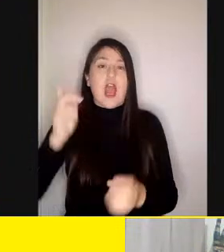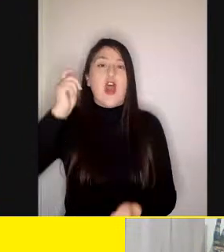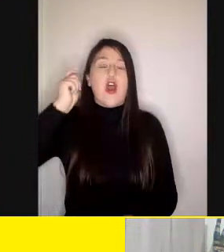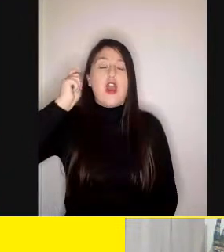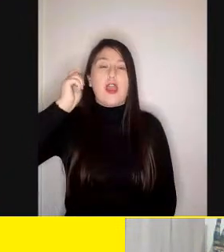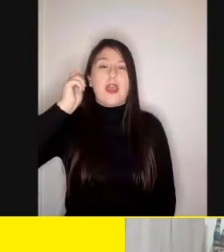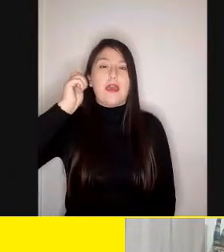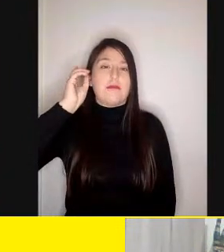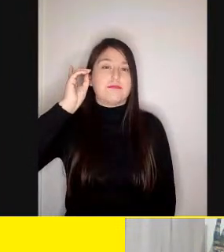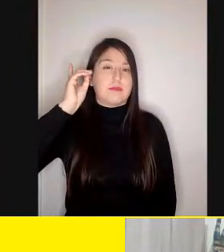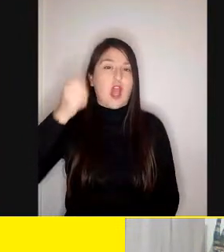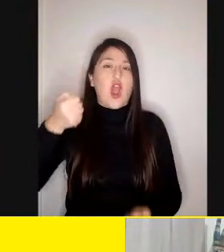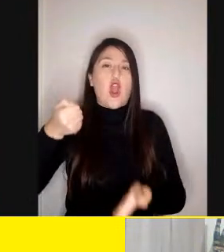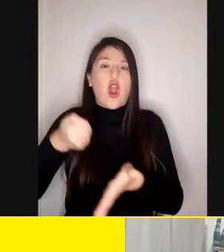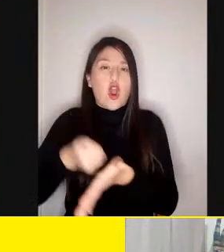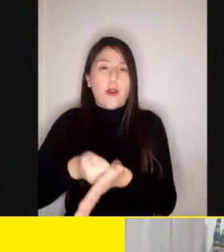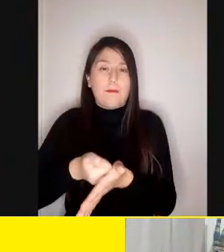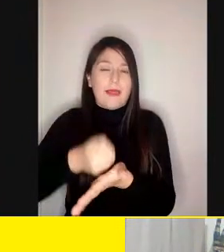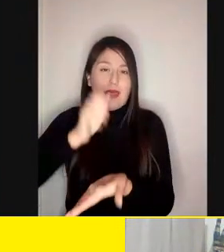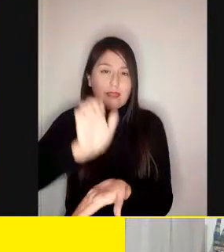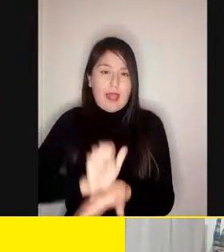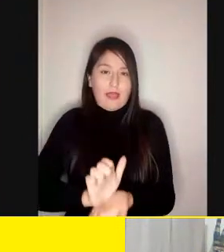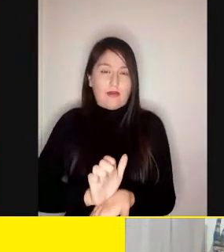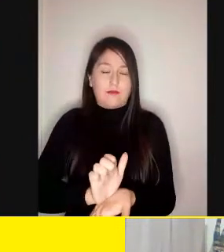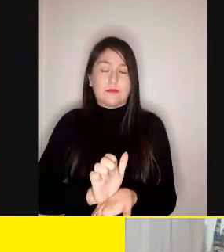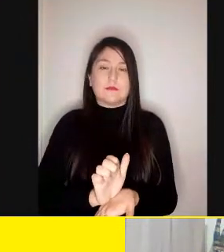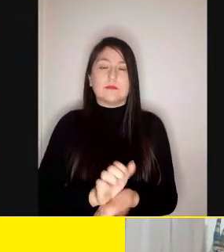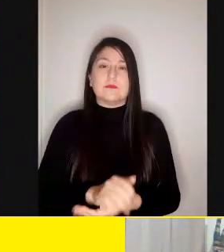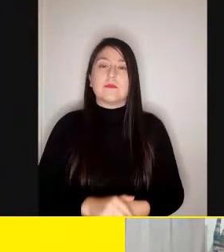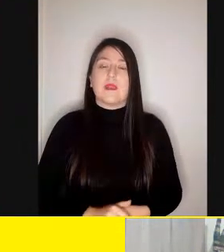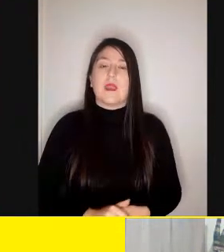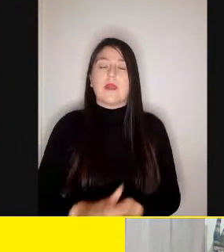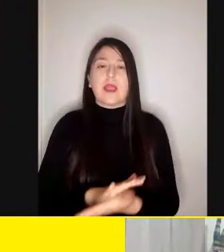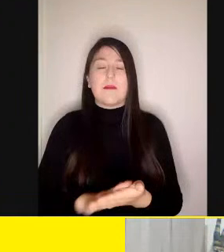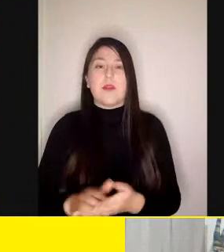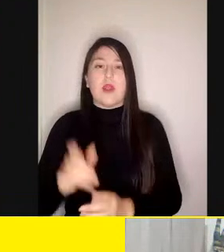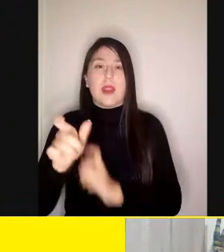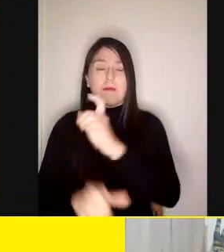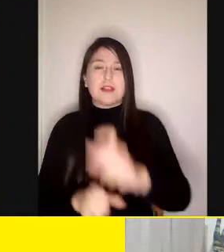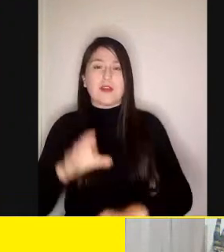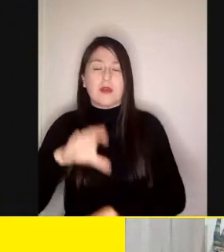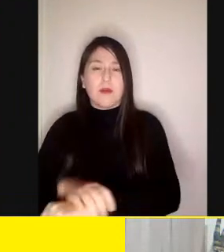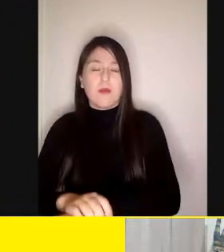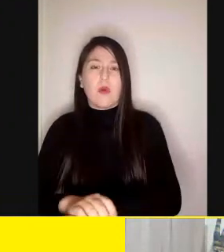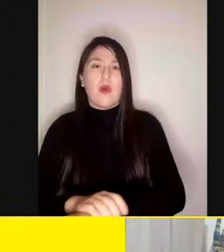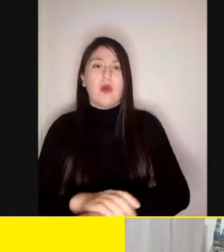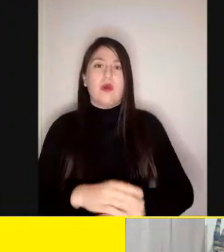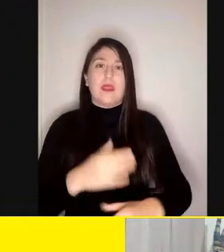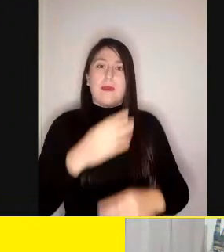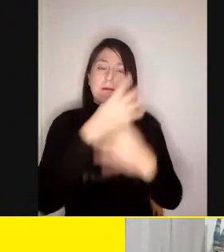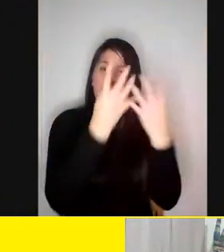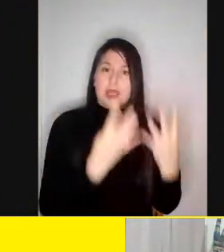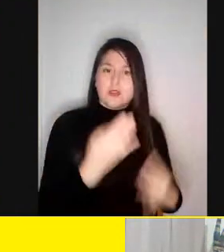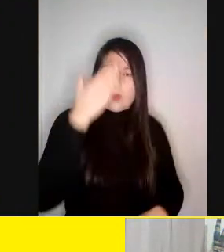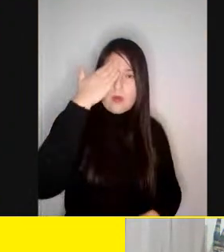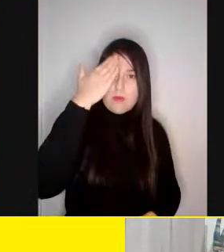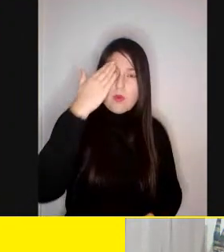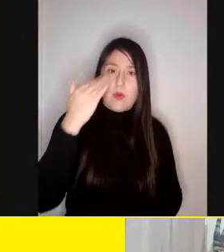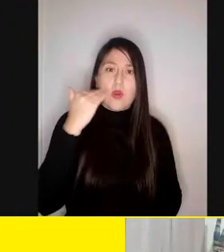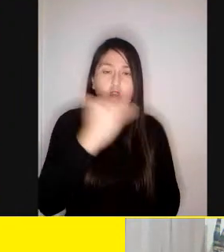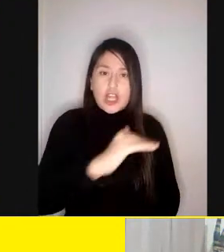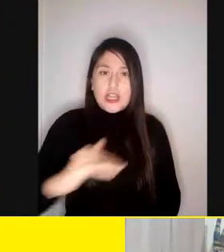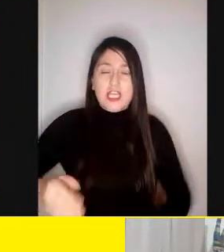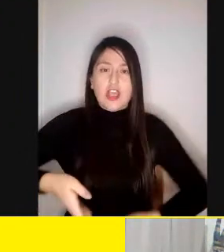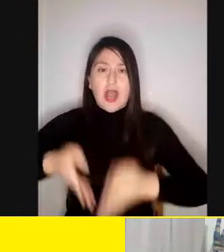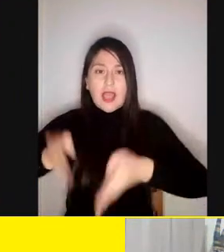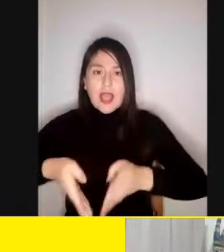ejemplo, los presos comunes, la gente de la calle, los niños que vivían en la calle, y luego también después las personas